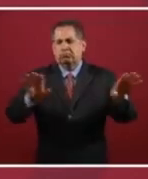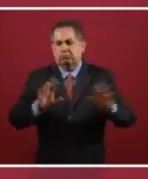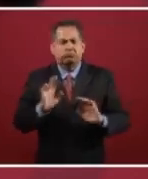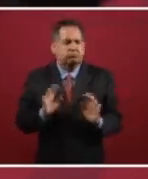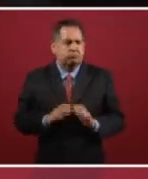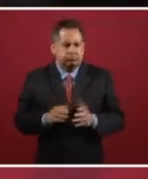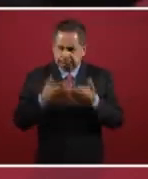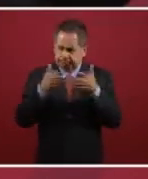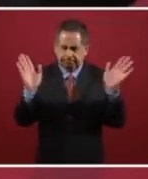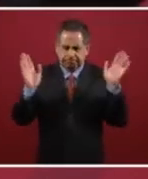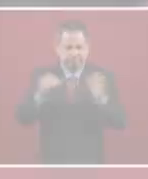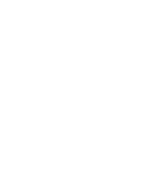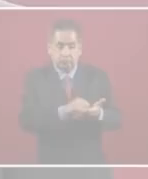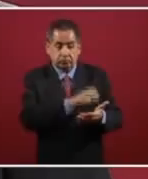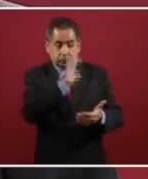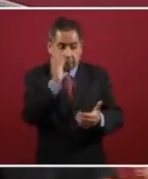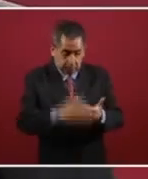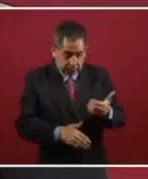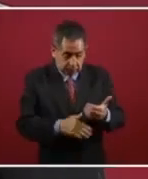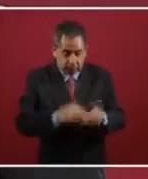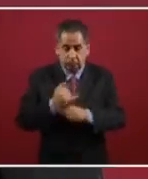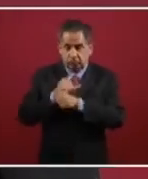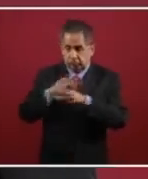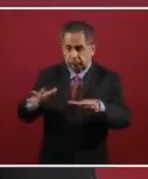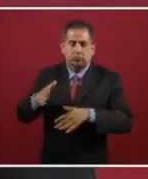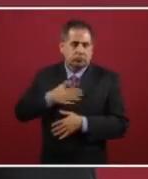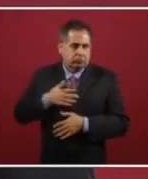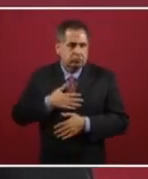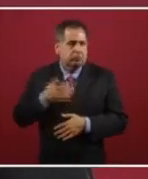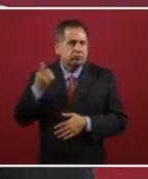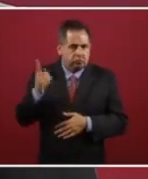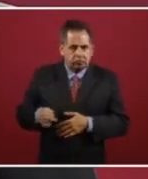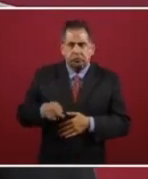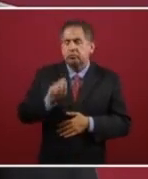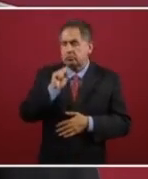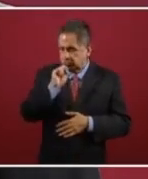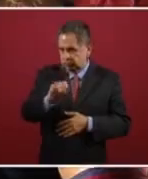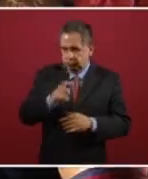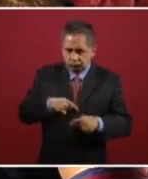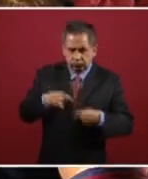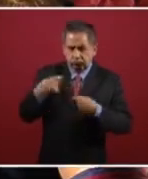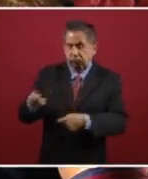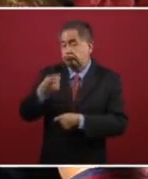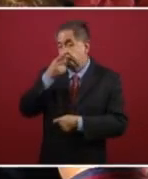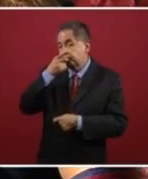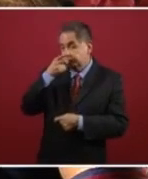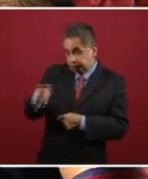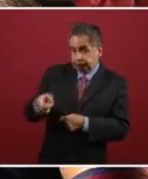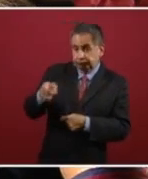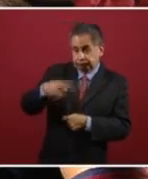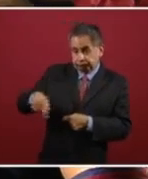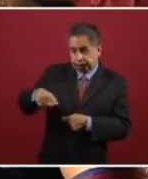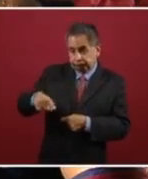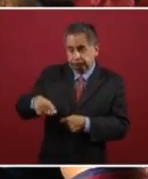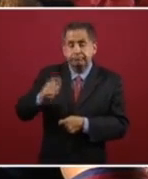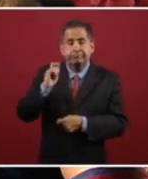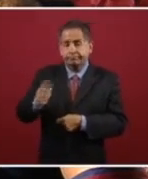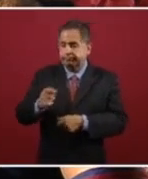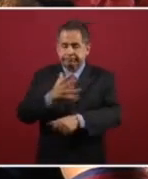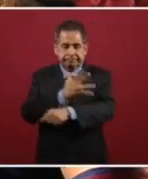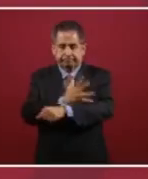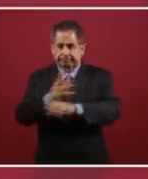de toda la información pero la instrucción que se tiene es de